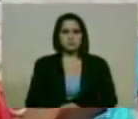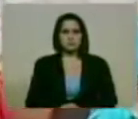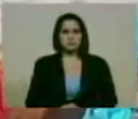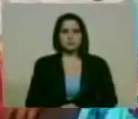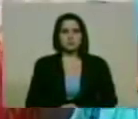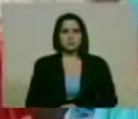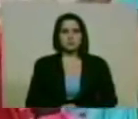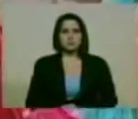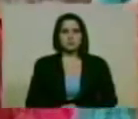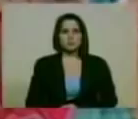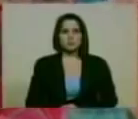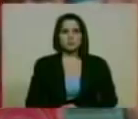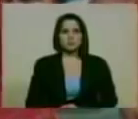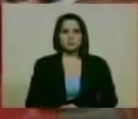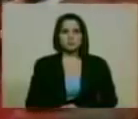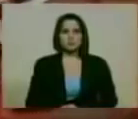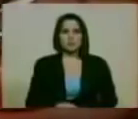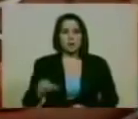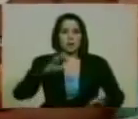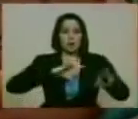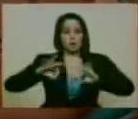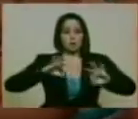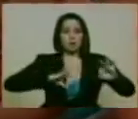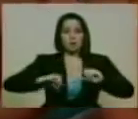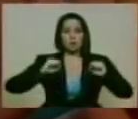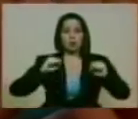Por eso estamos preparando la fuerza,